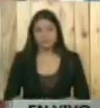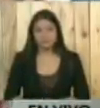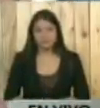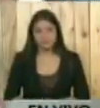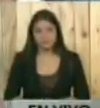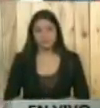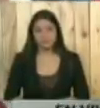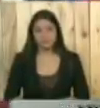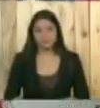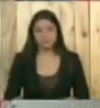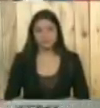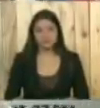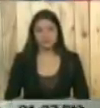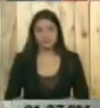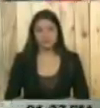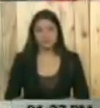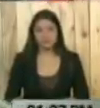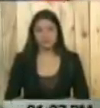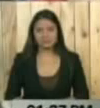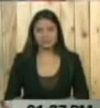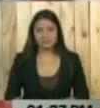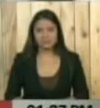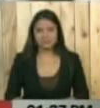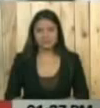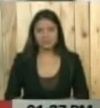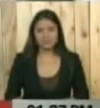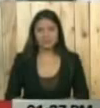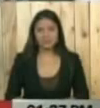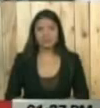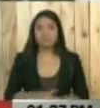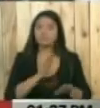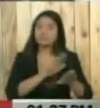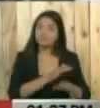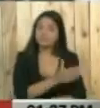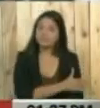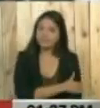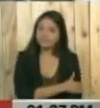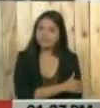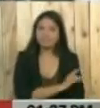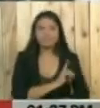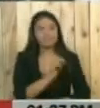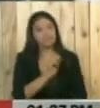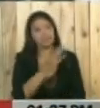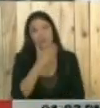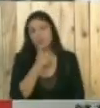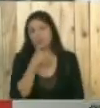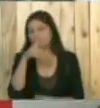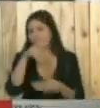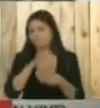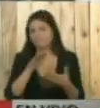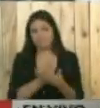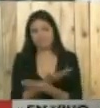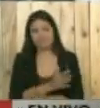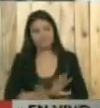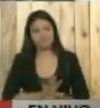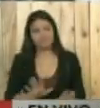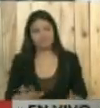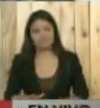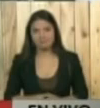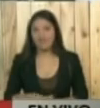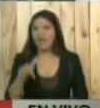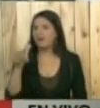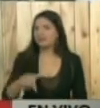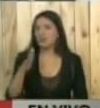De manera que señores de la derecha no se vistan que no van. No se vistan que no van. Aquí